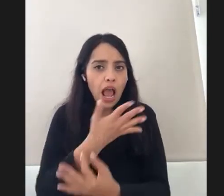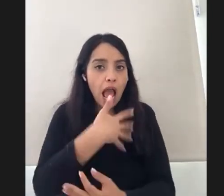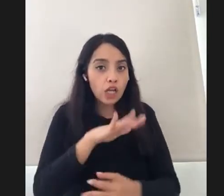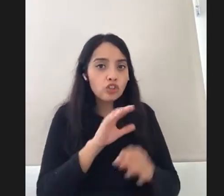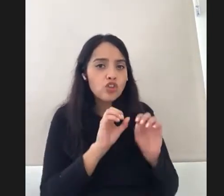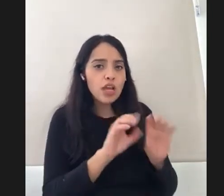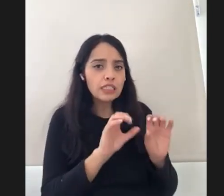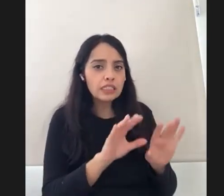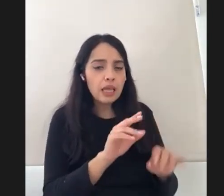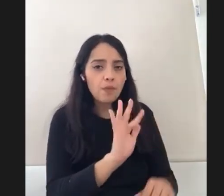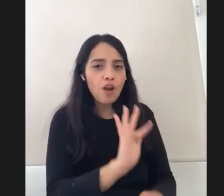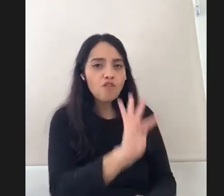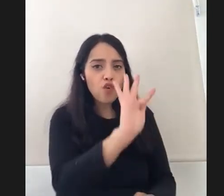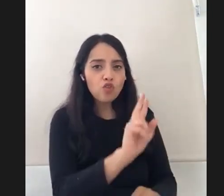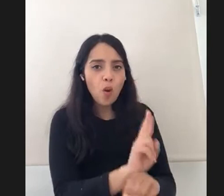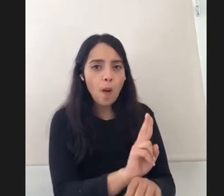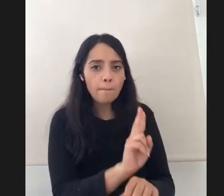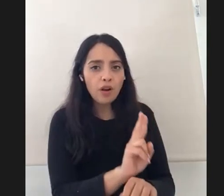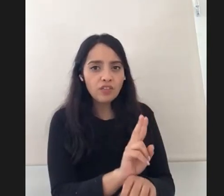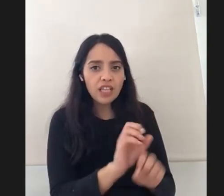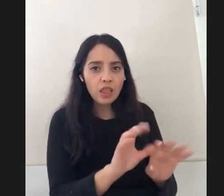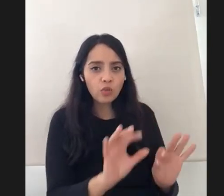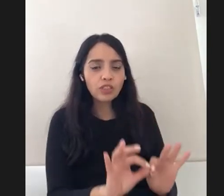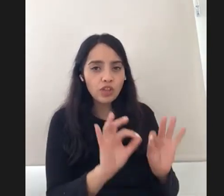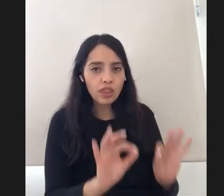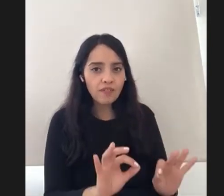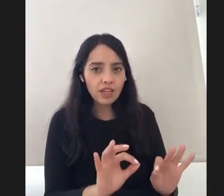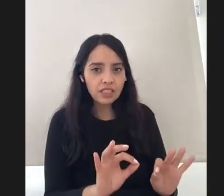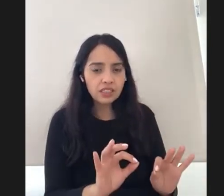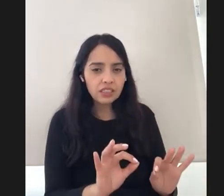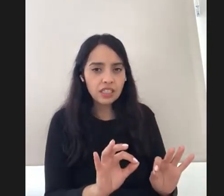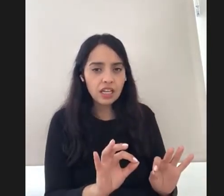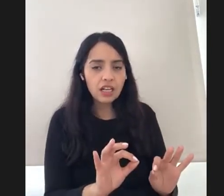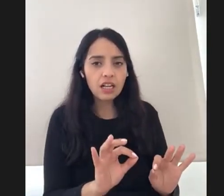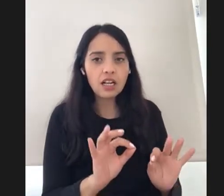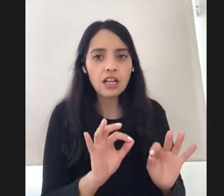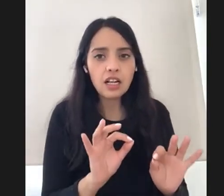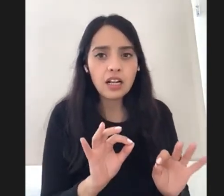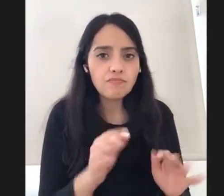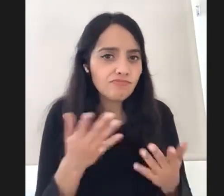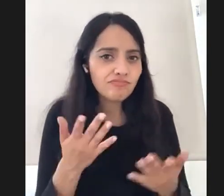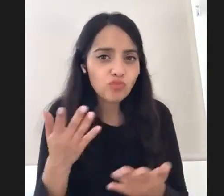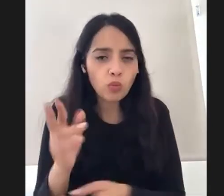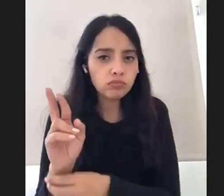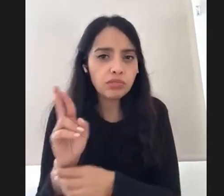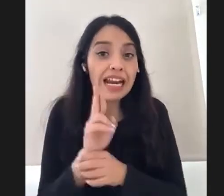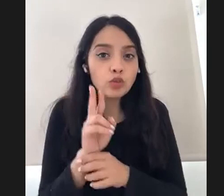de educadores diferenciales o especiales a la luz de los resultados de tu